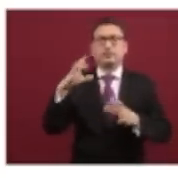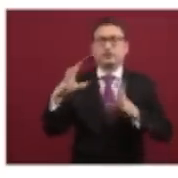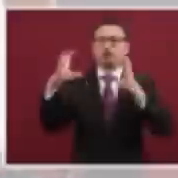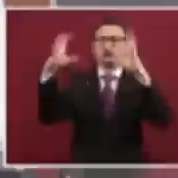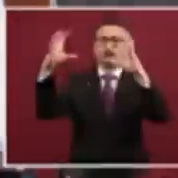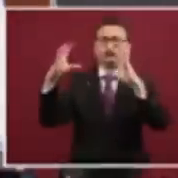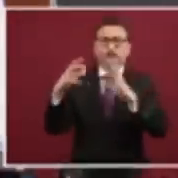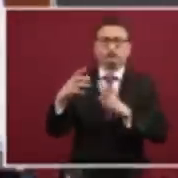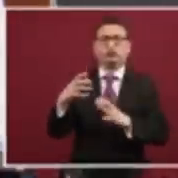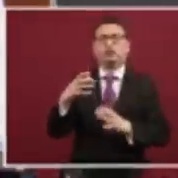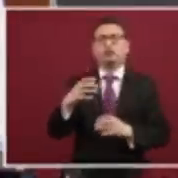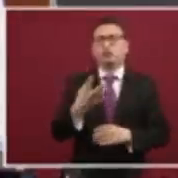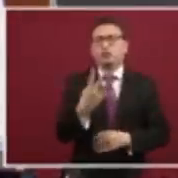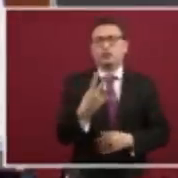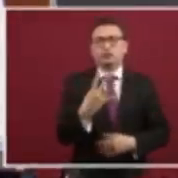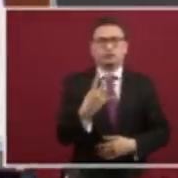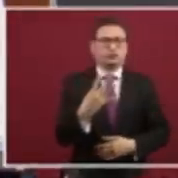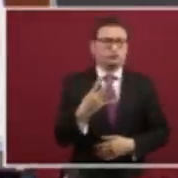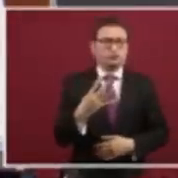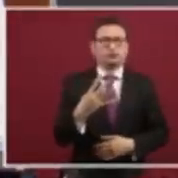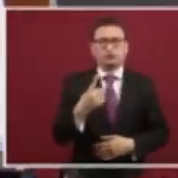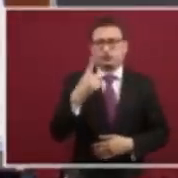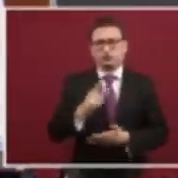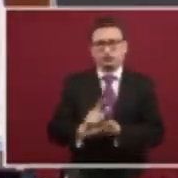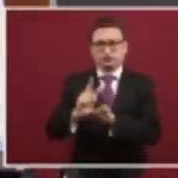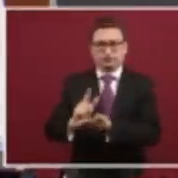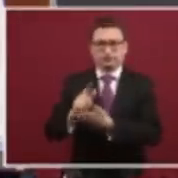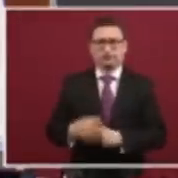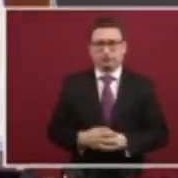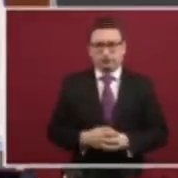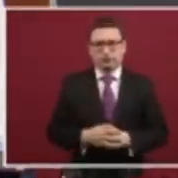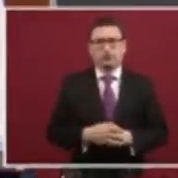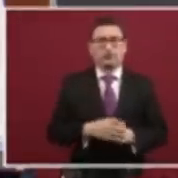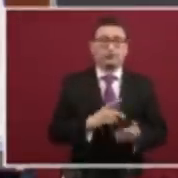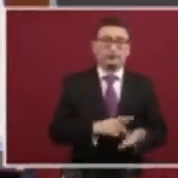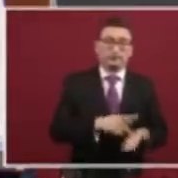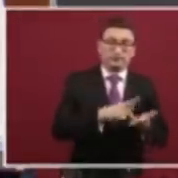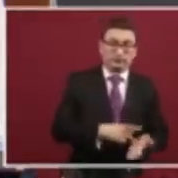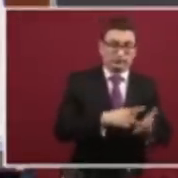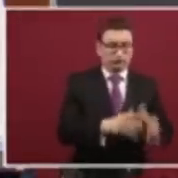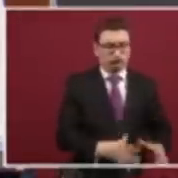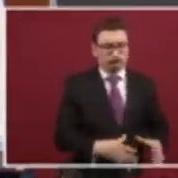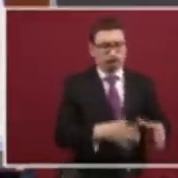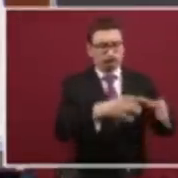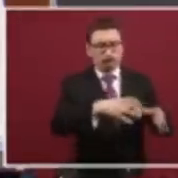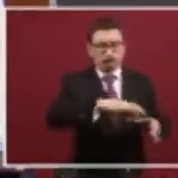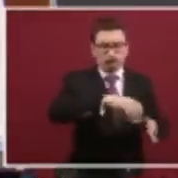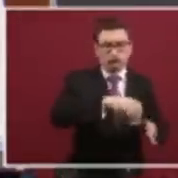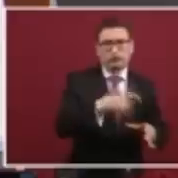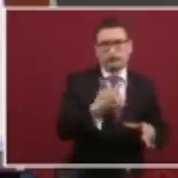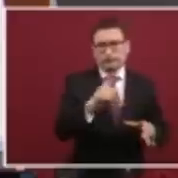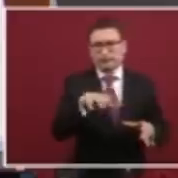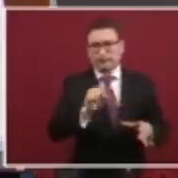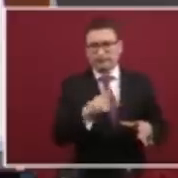estacionarios es de 4 pesos por litro. Y lo vemos por kilos para cilindros y tenemos